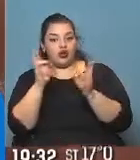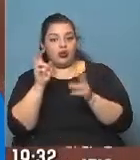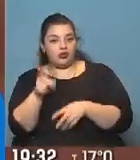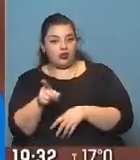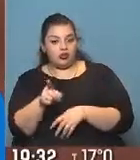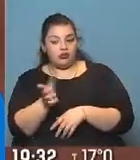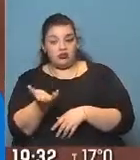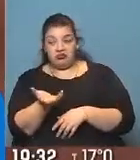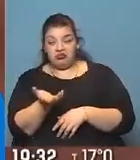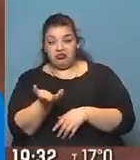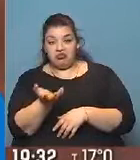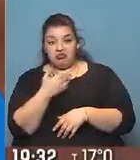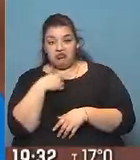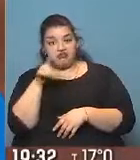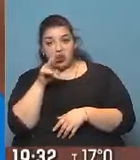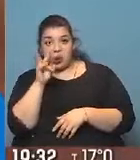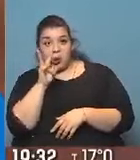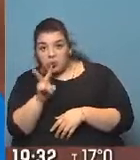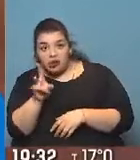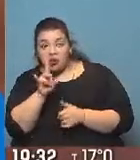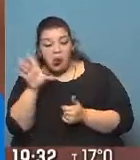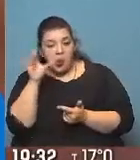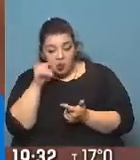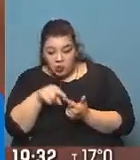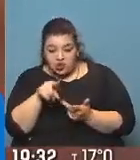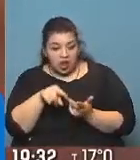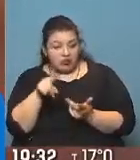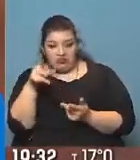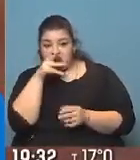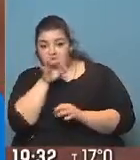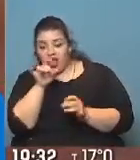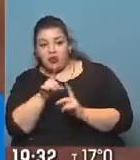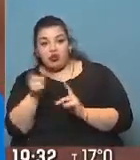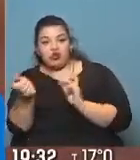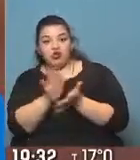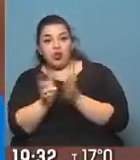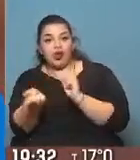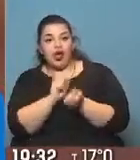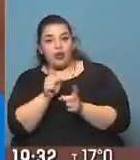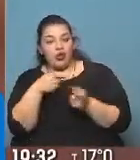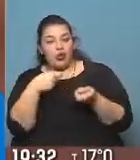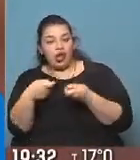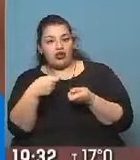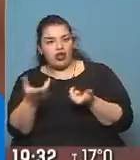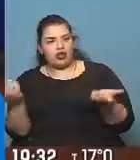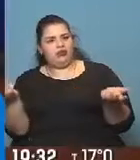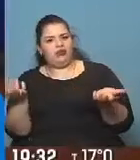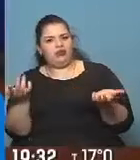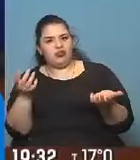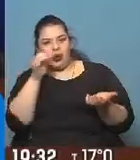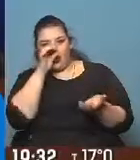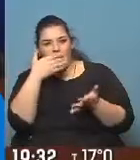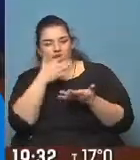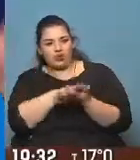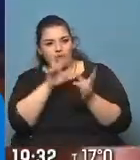escuchados a ningún funcionario ni en el orden nacional ni en los provinciales que ni siquiera haya hablado de jubilación docente